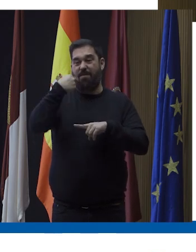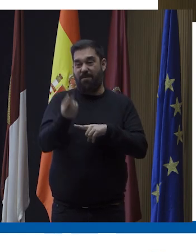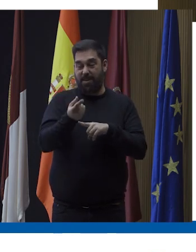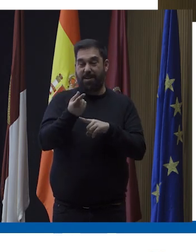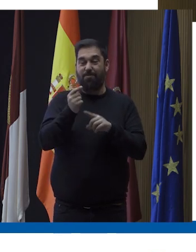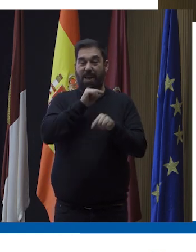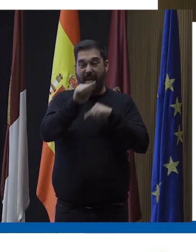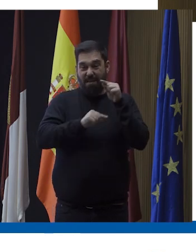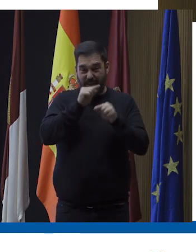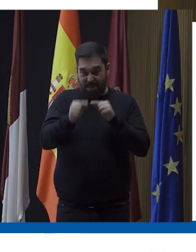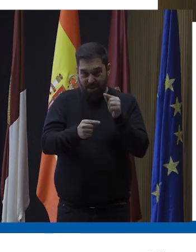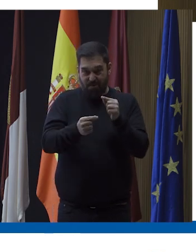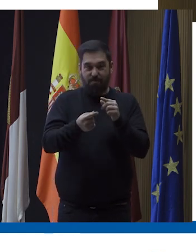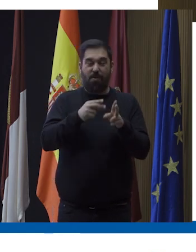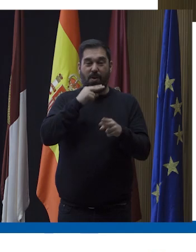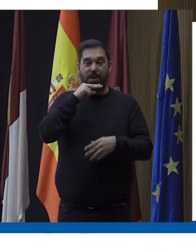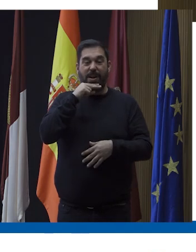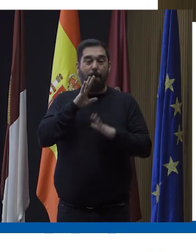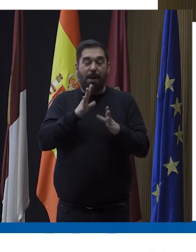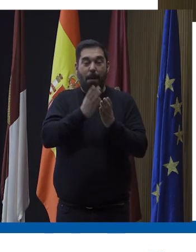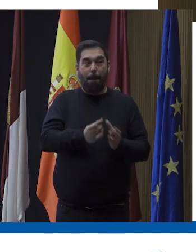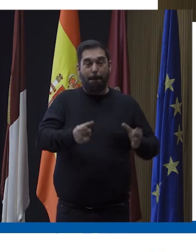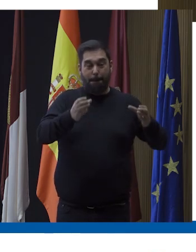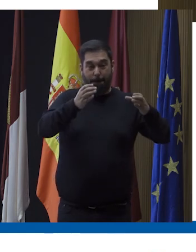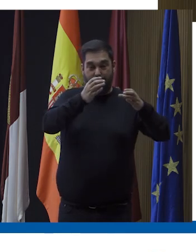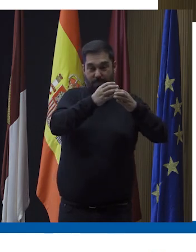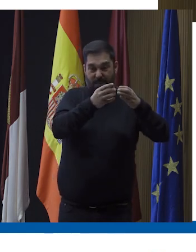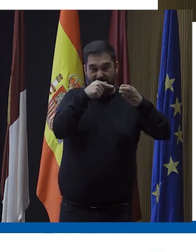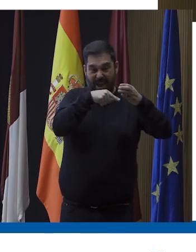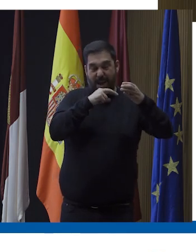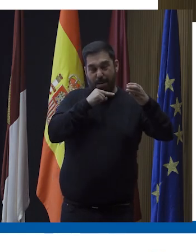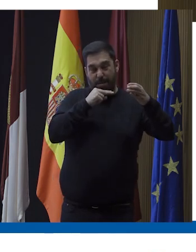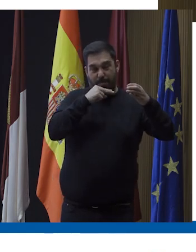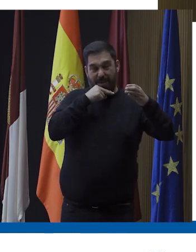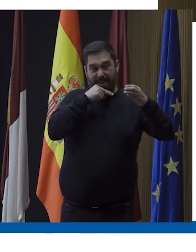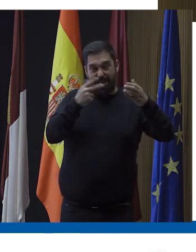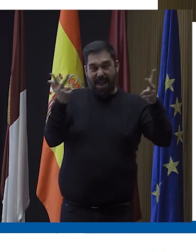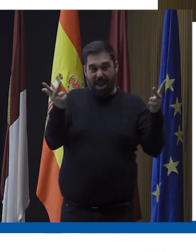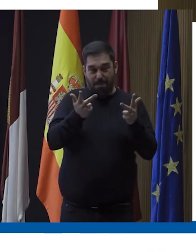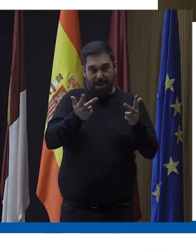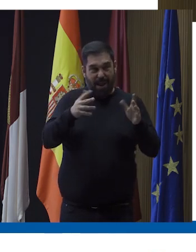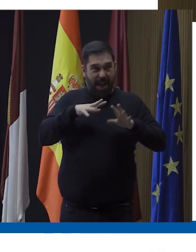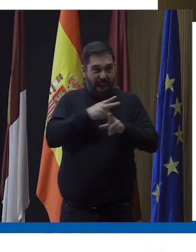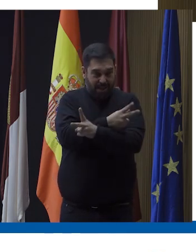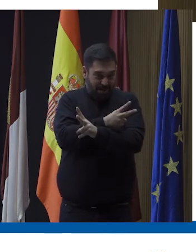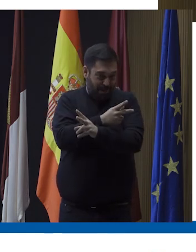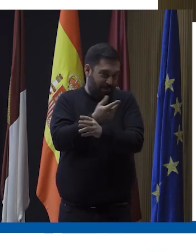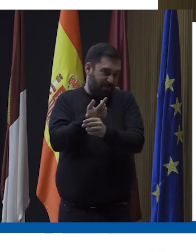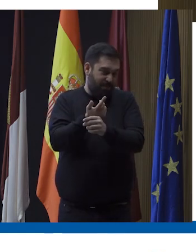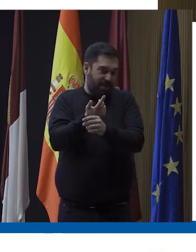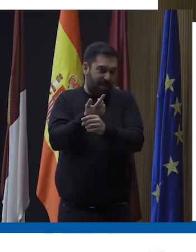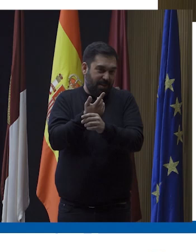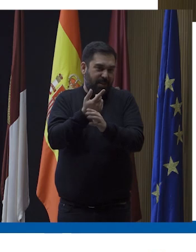orina. Pero en la vejiga hiperactiva no hay infección de orina, hay estos síntomas, ¿vale? Entonces,